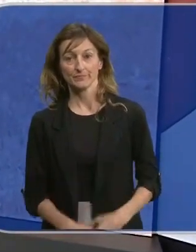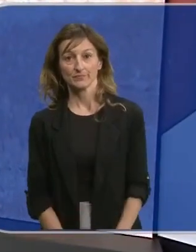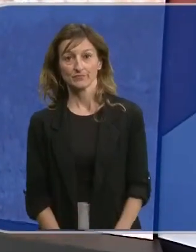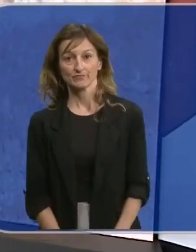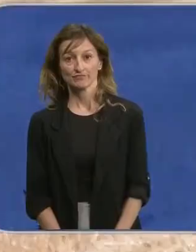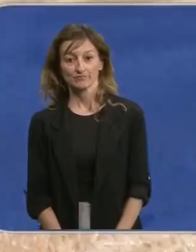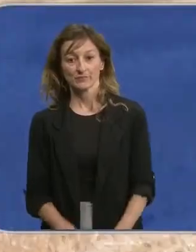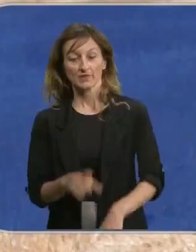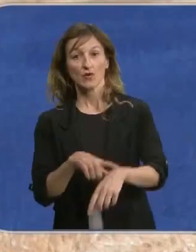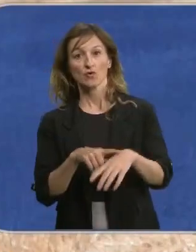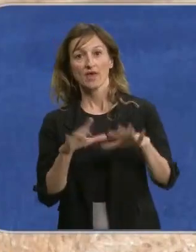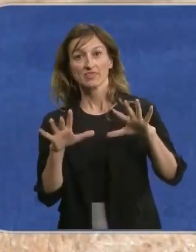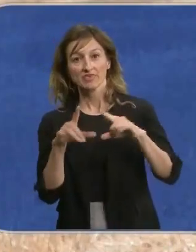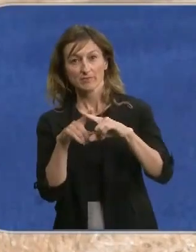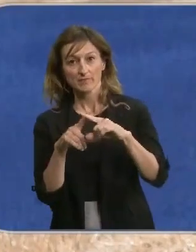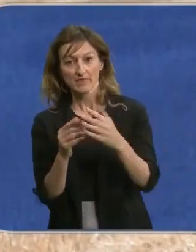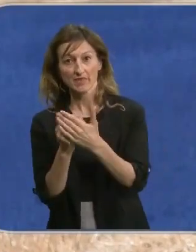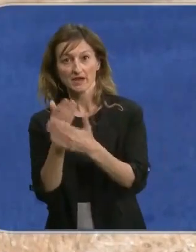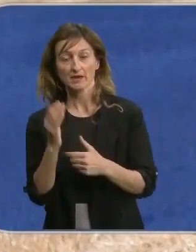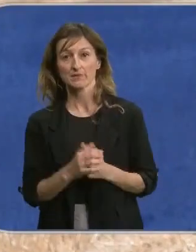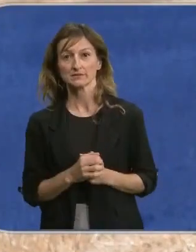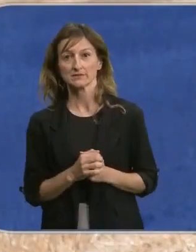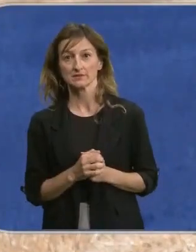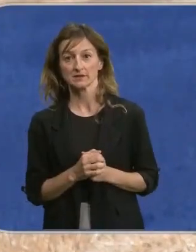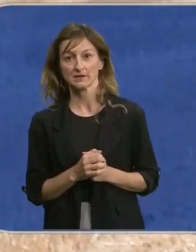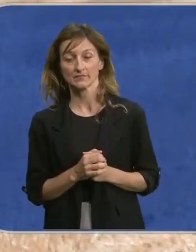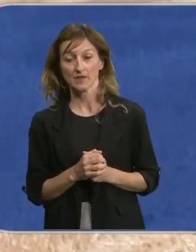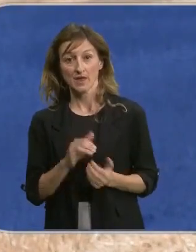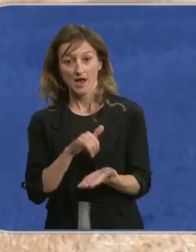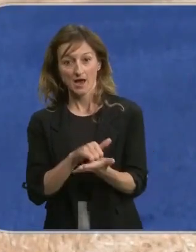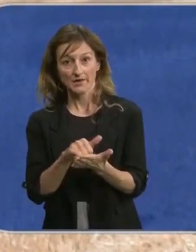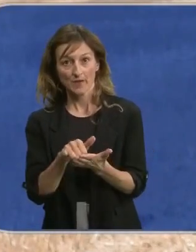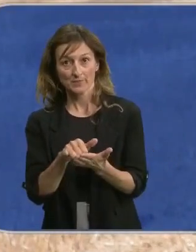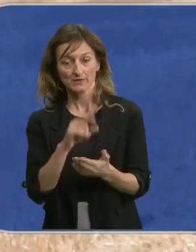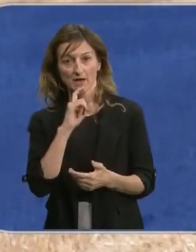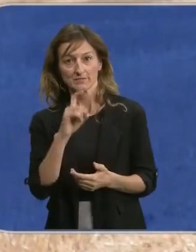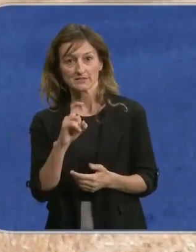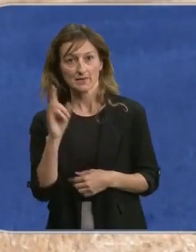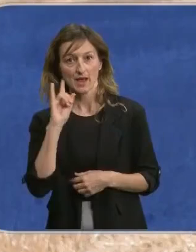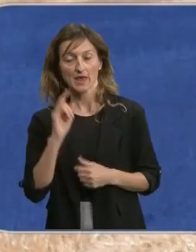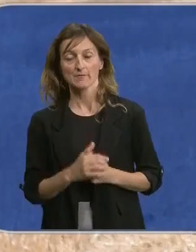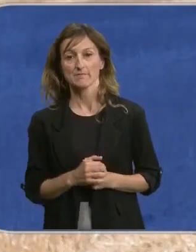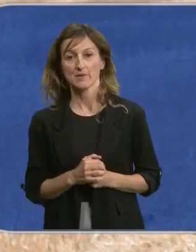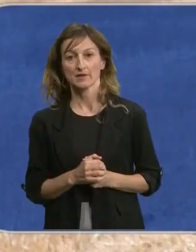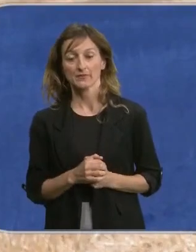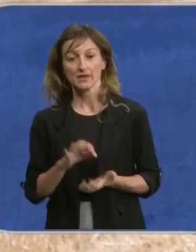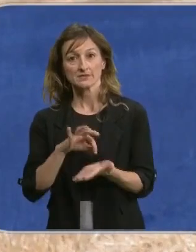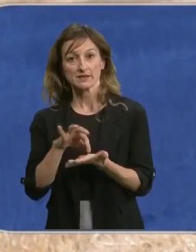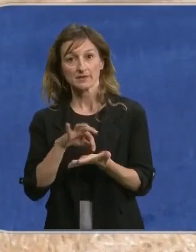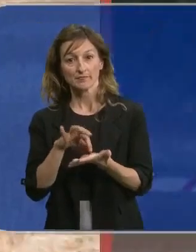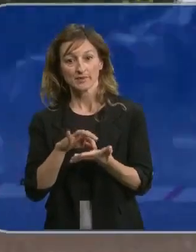Marta sobre las 10:30 de la mañana cuando el propio aeropuerto daba la voz de alarma el helicóptero del servicio de